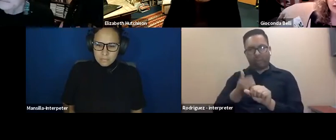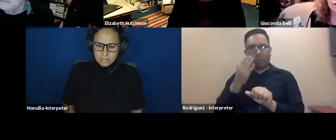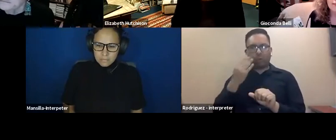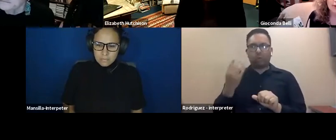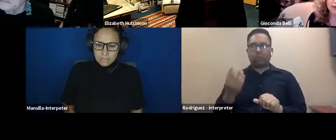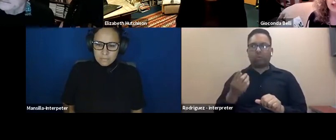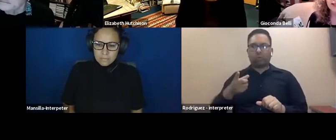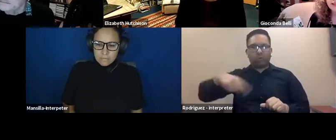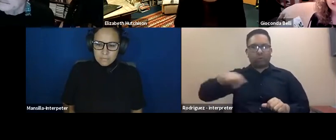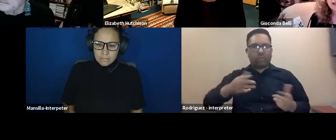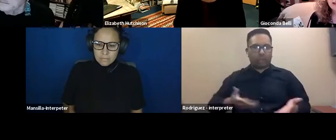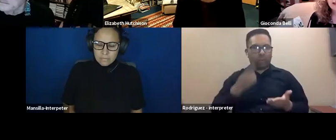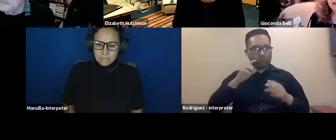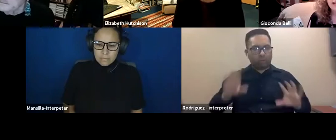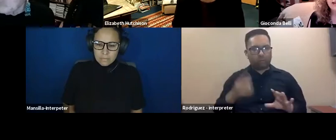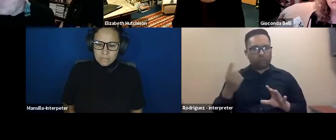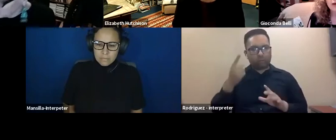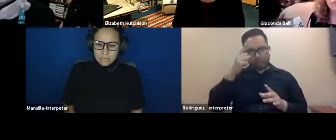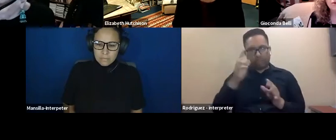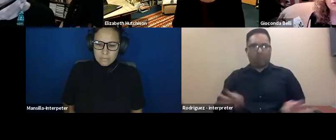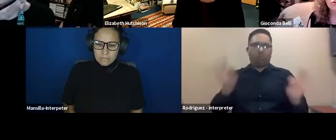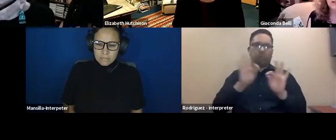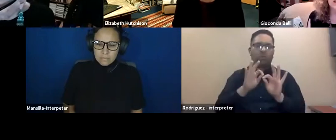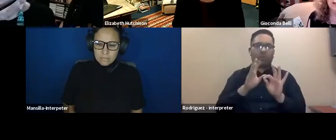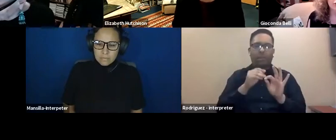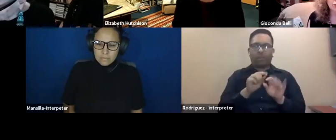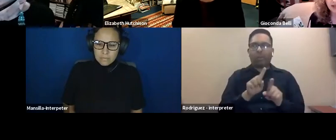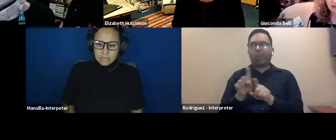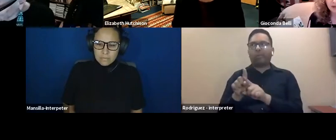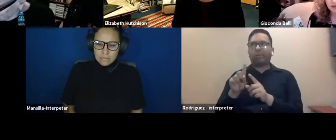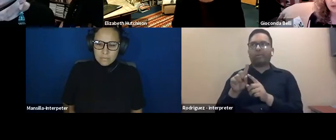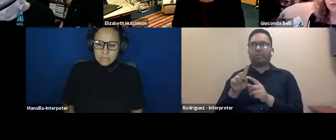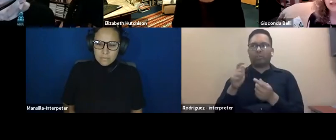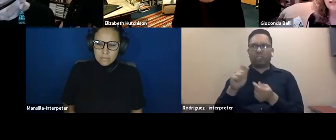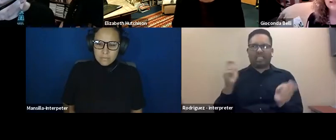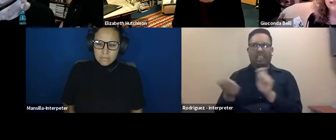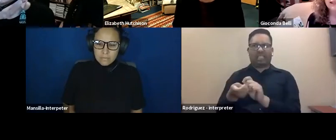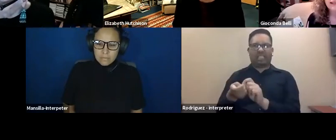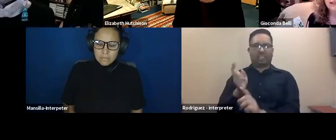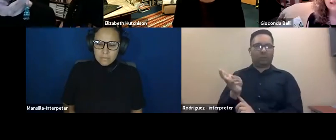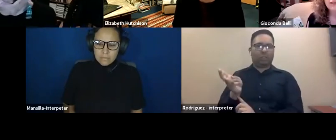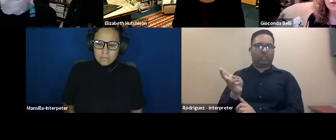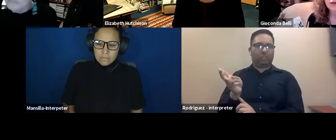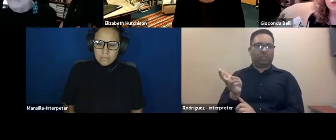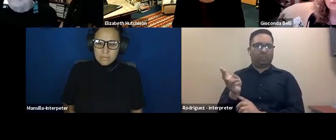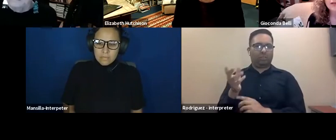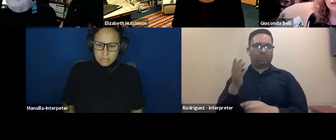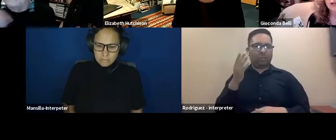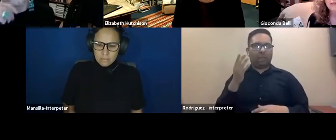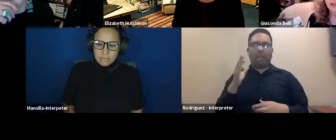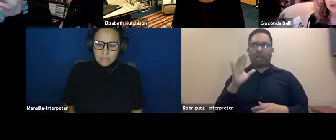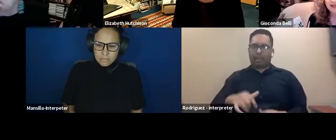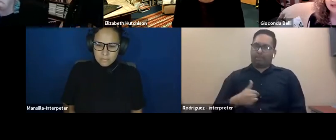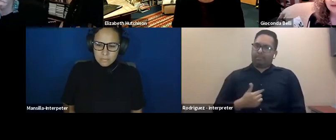hacer algo importante, eh, y cambiar un poco la historia, ¿no? Entonces, eh, eso es lo que yo